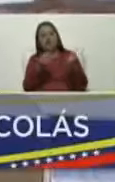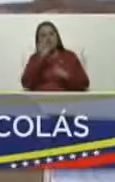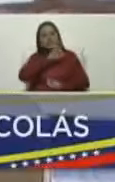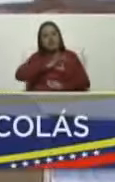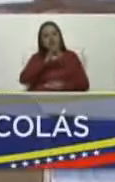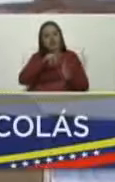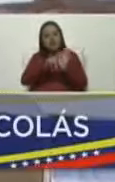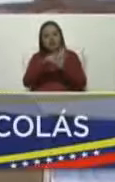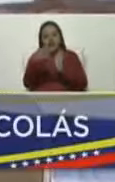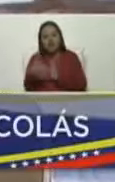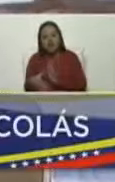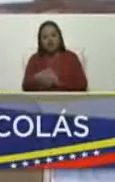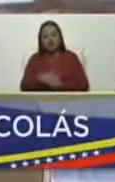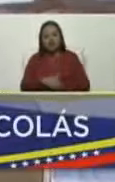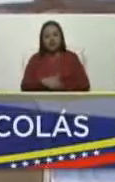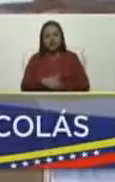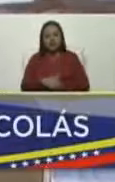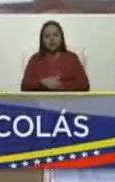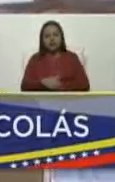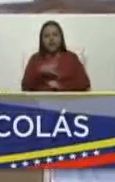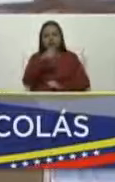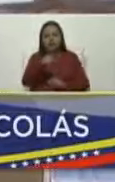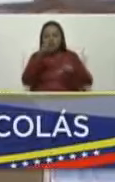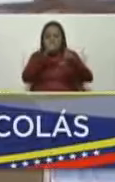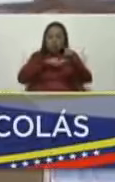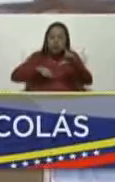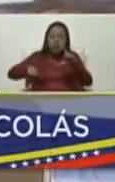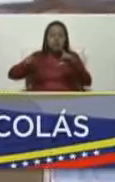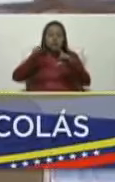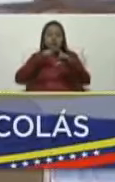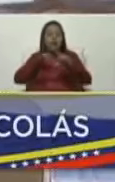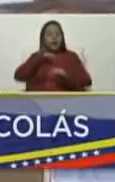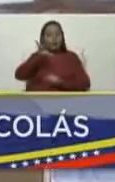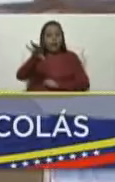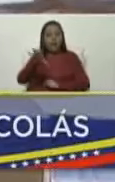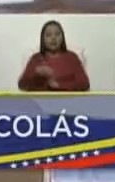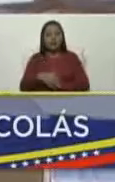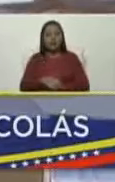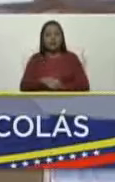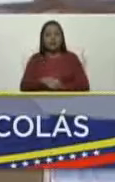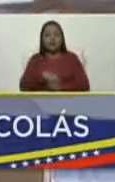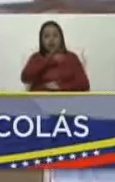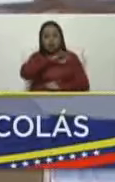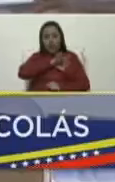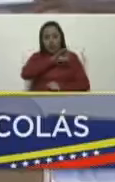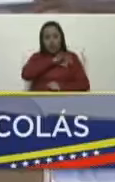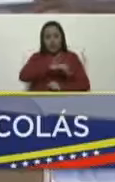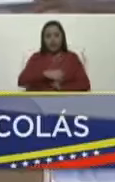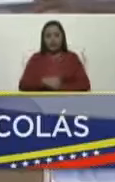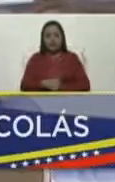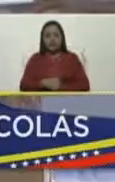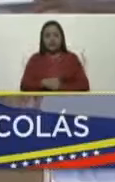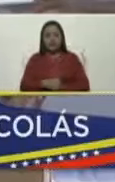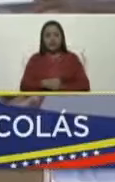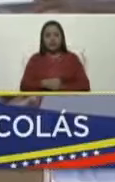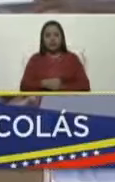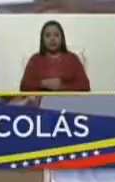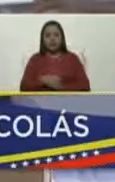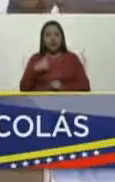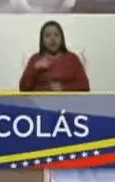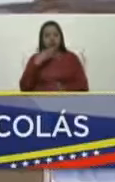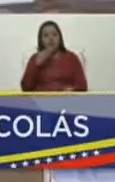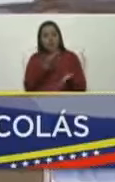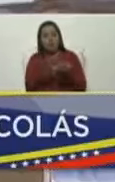sociales. Ese es el ciclo virtuoso de un Estado, de una sociedad. Y yo he